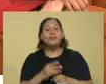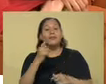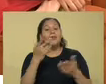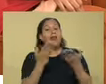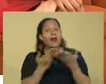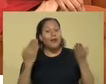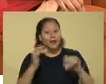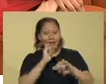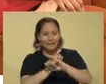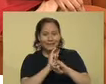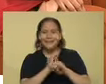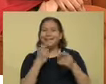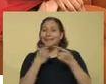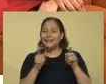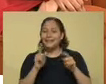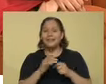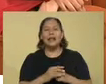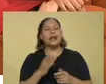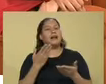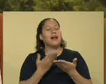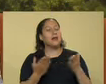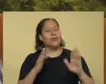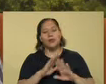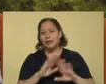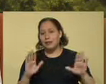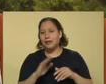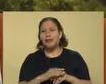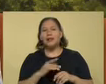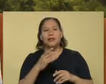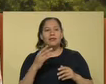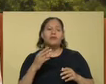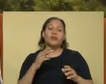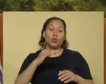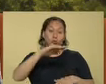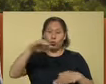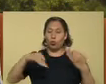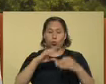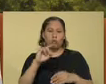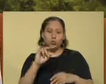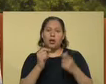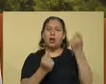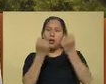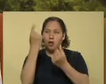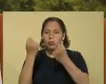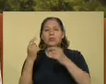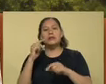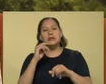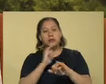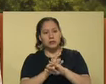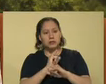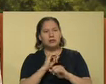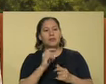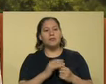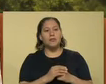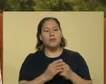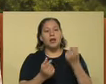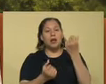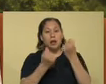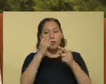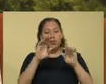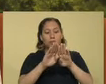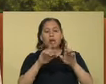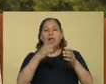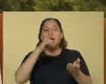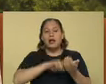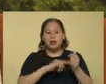bueno, Internet es otra cosa, todos tenemos esto, bueno, no todos, que es el punto. La hay mayoría. Ancho, hay ancho de banda en